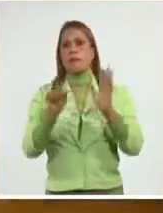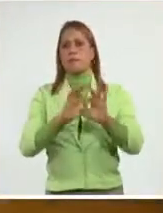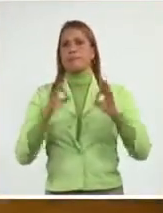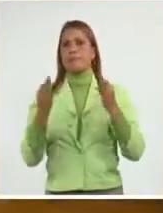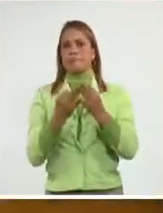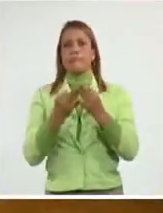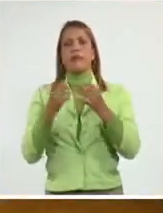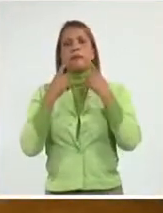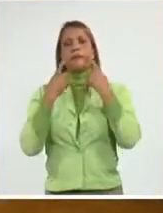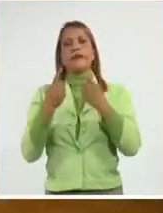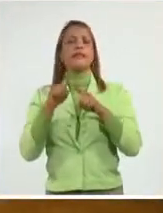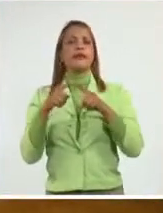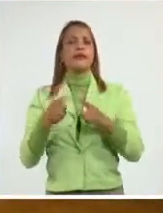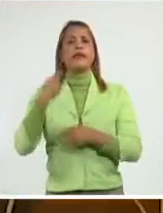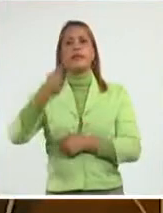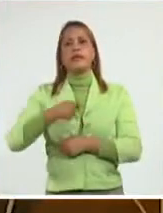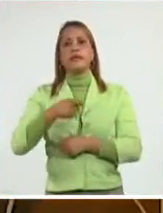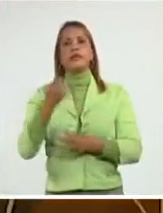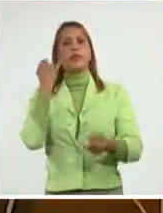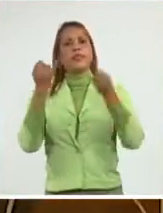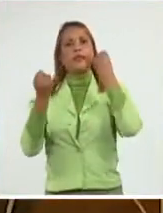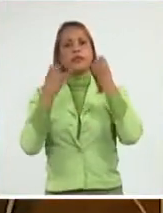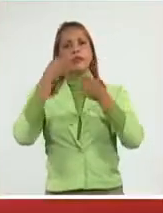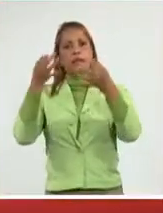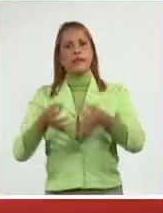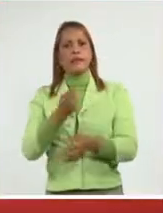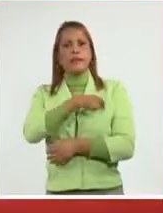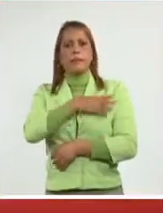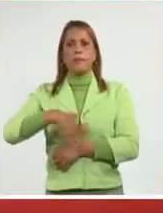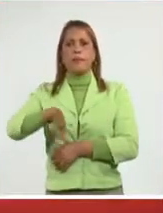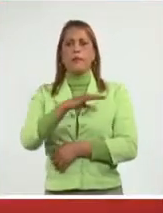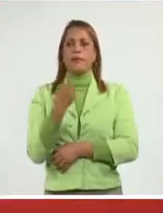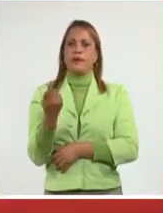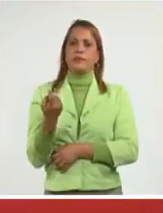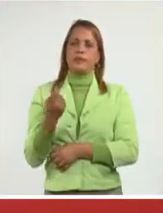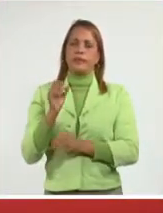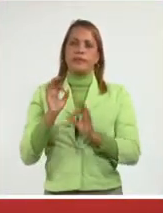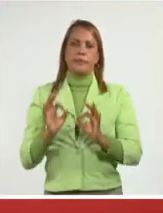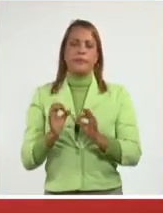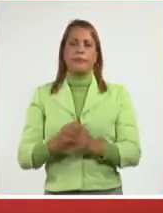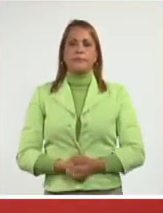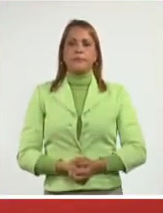basado en los derechos, los intereses y la realidad del pueblo. Desde